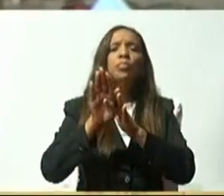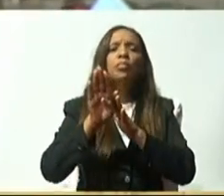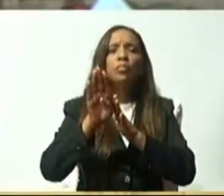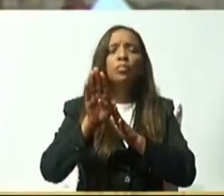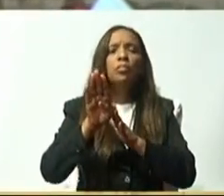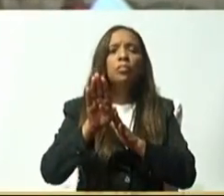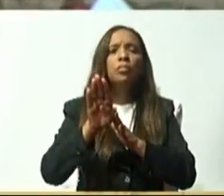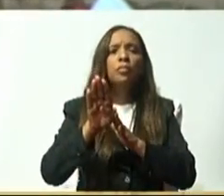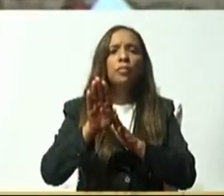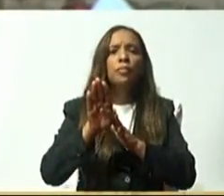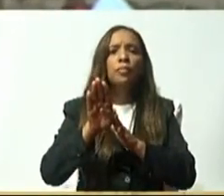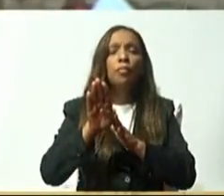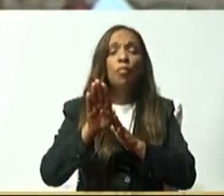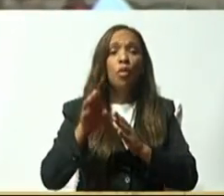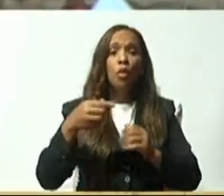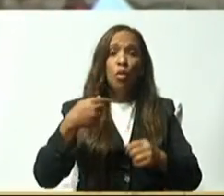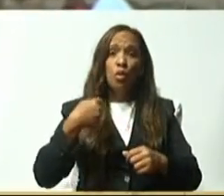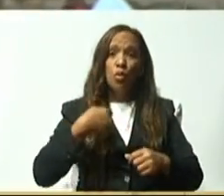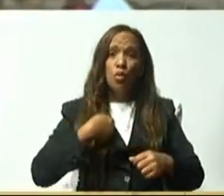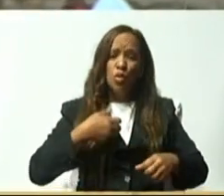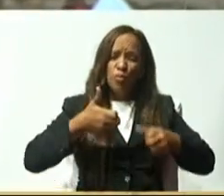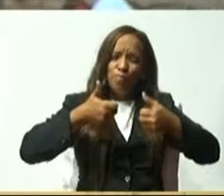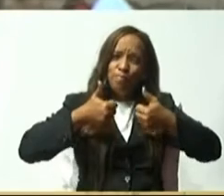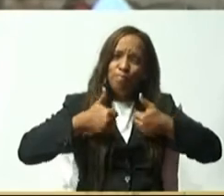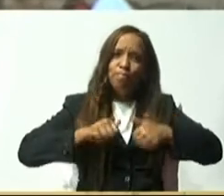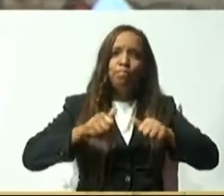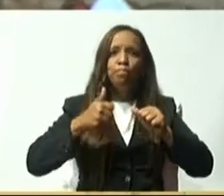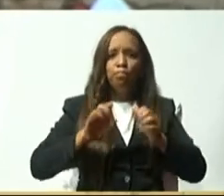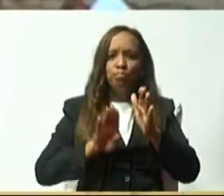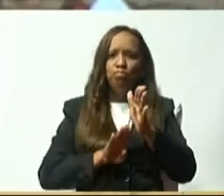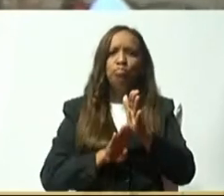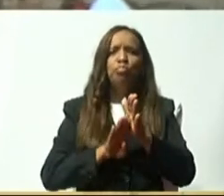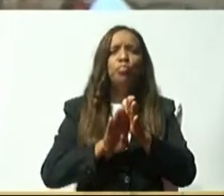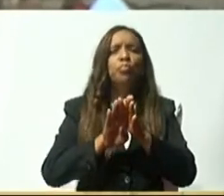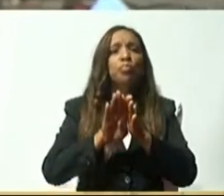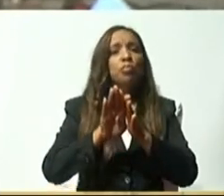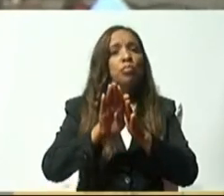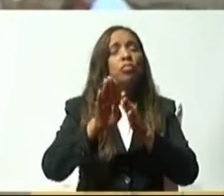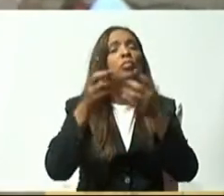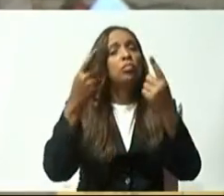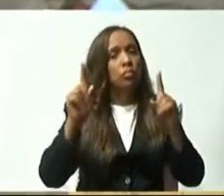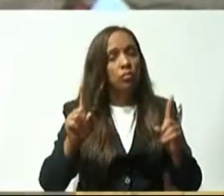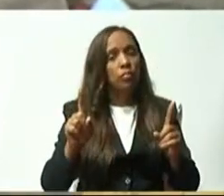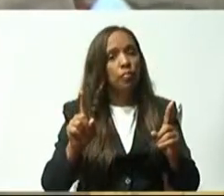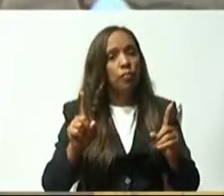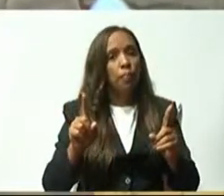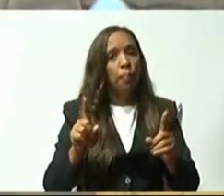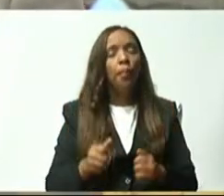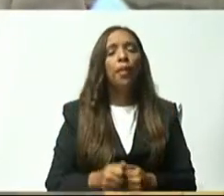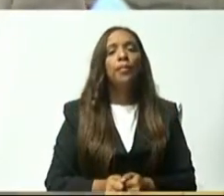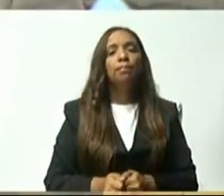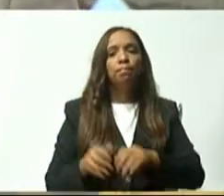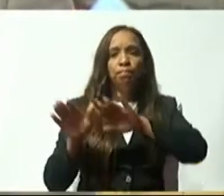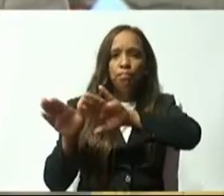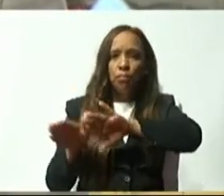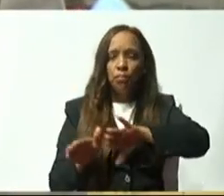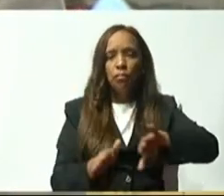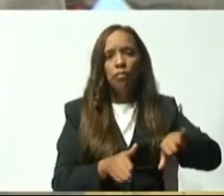política y la he llevado hasta ahora. Luego me hice presidente de la juventud de mi